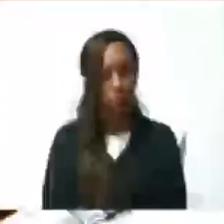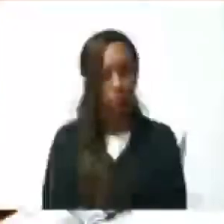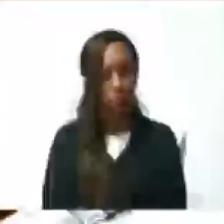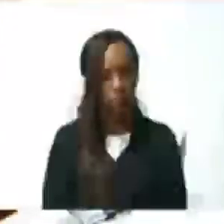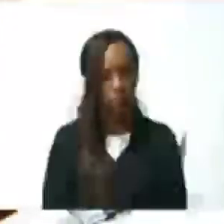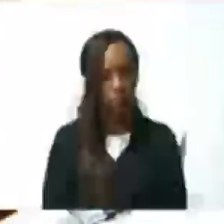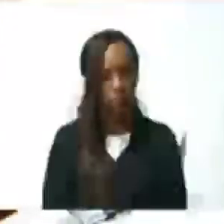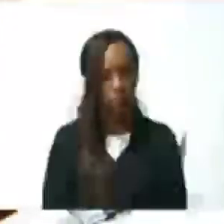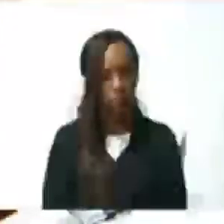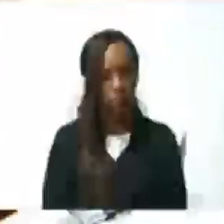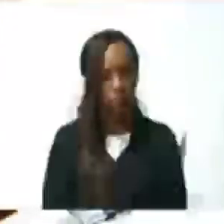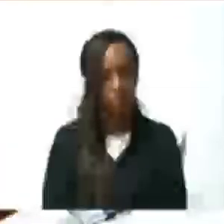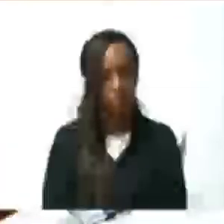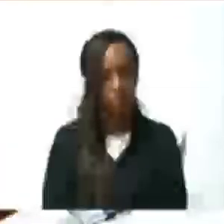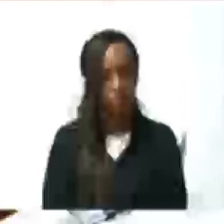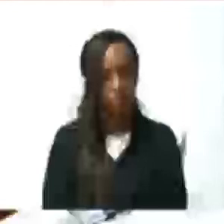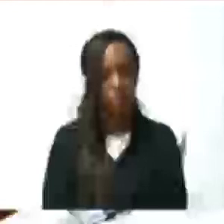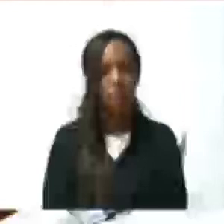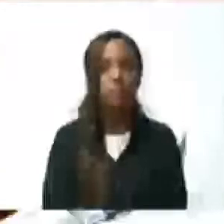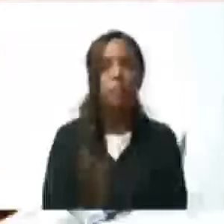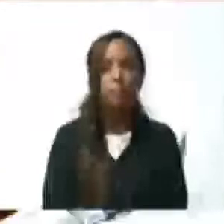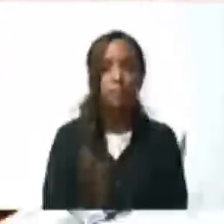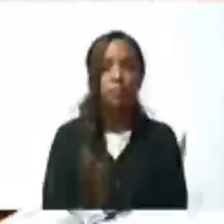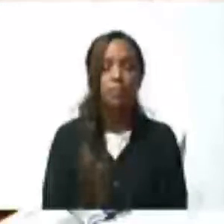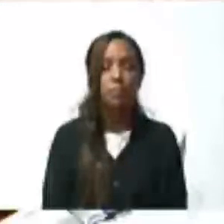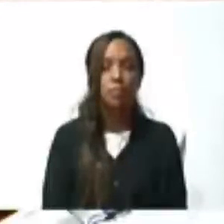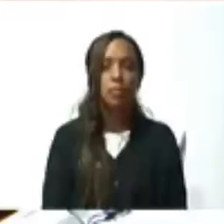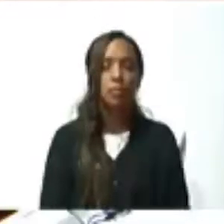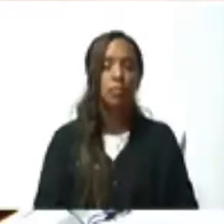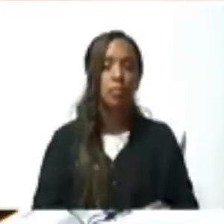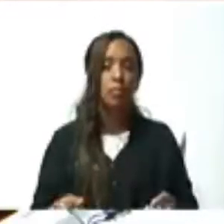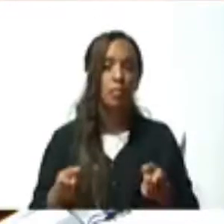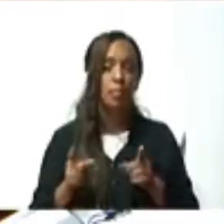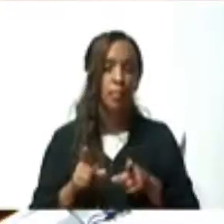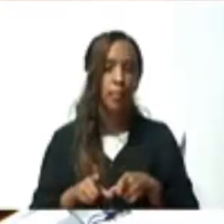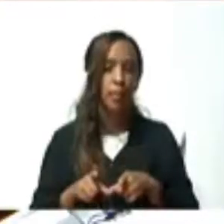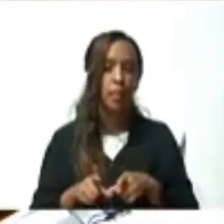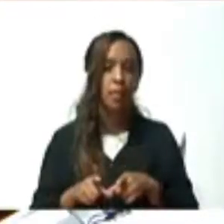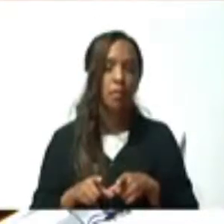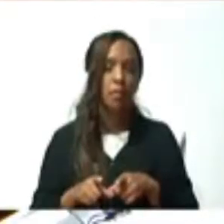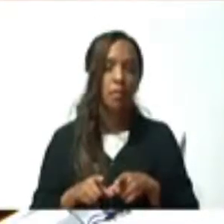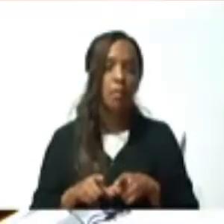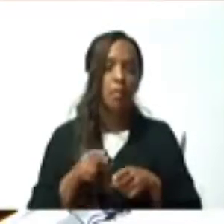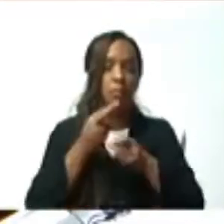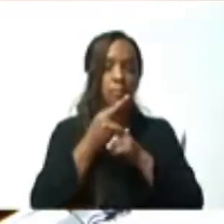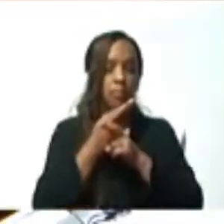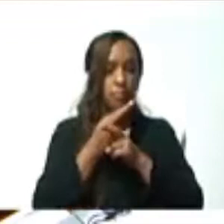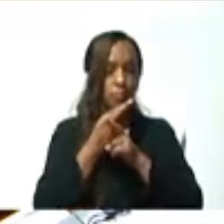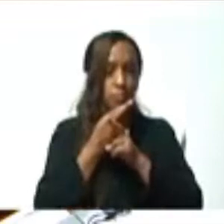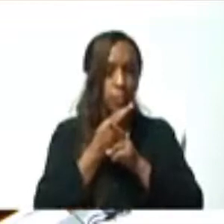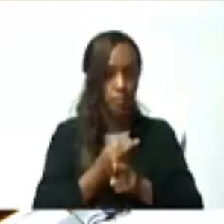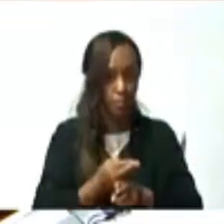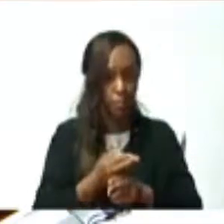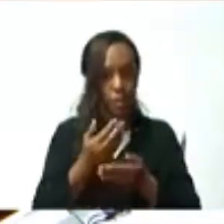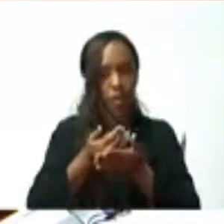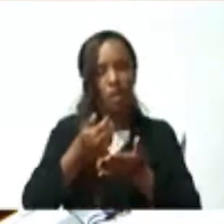hay una resolución que fue aprobada para reconocer en vida a Robert Vargas y